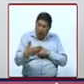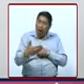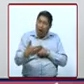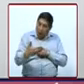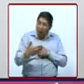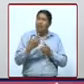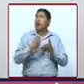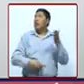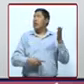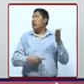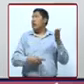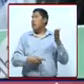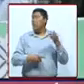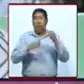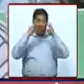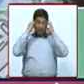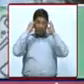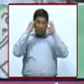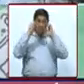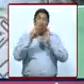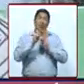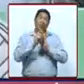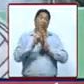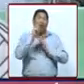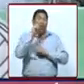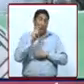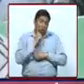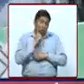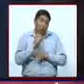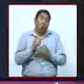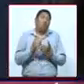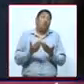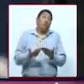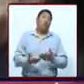son educación sexual.